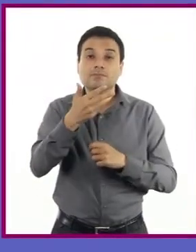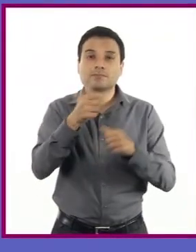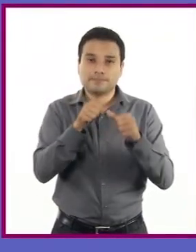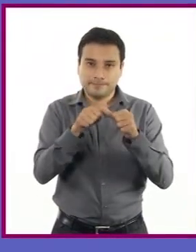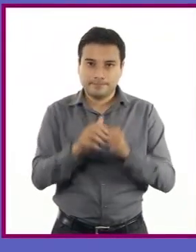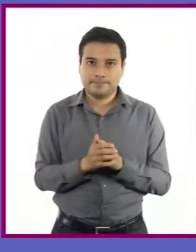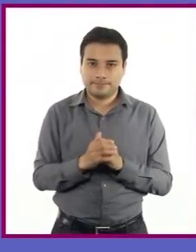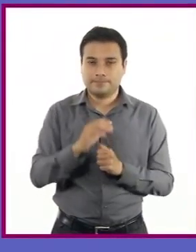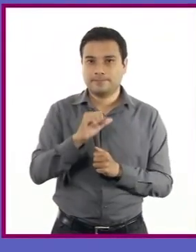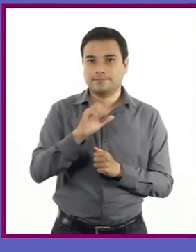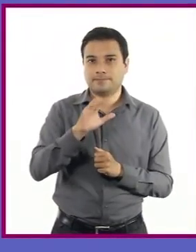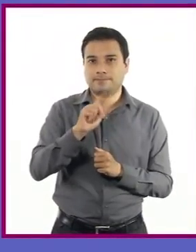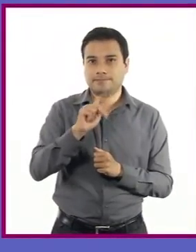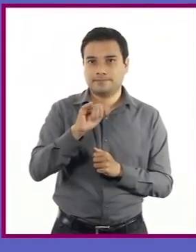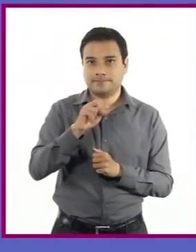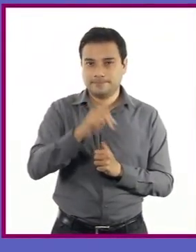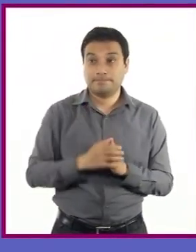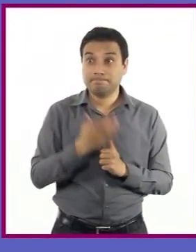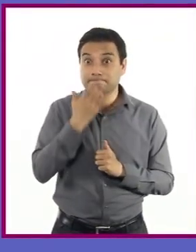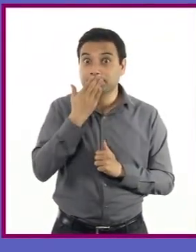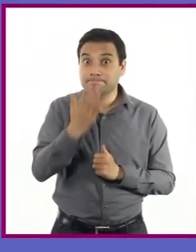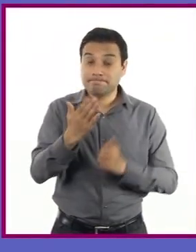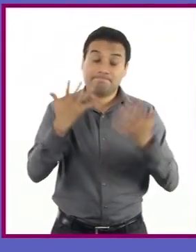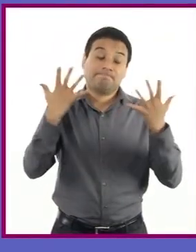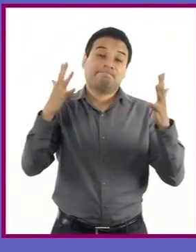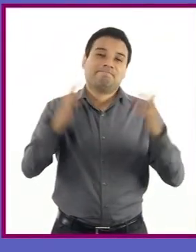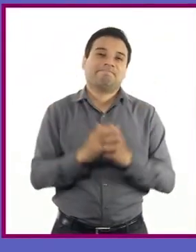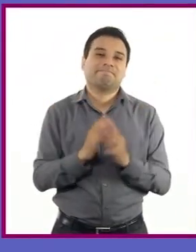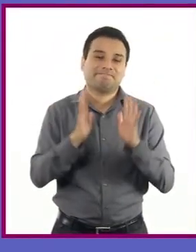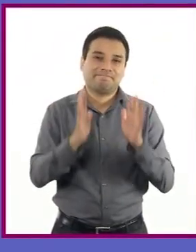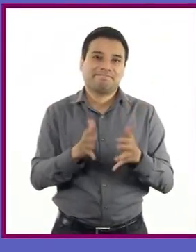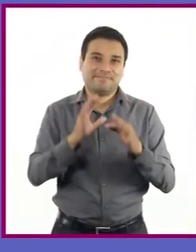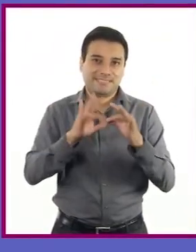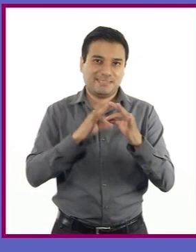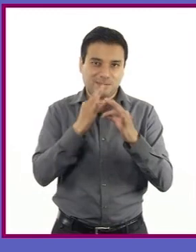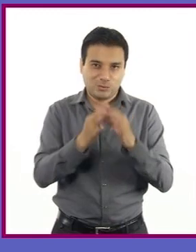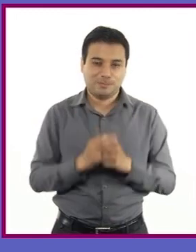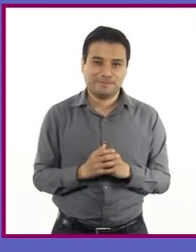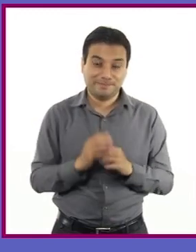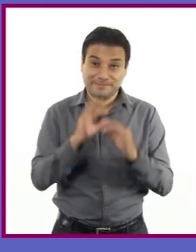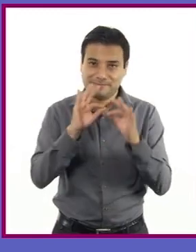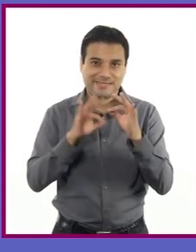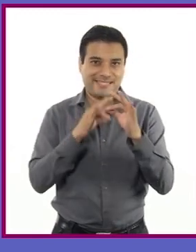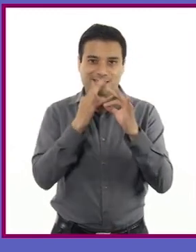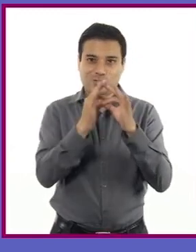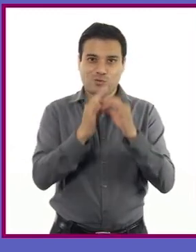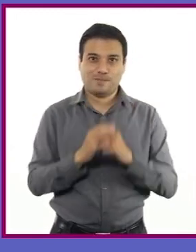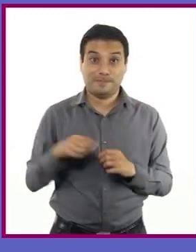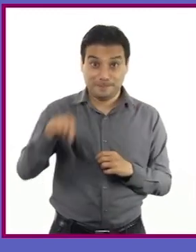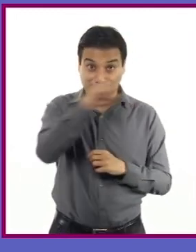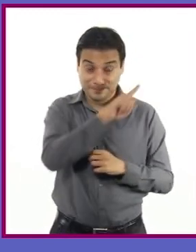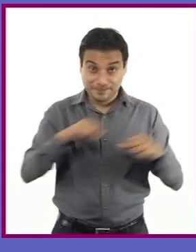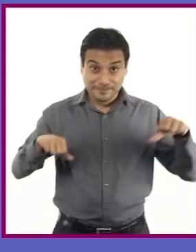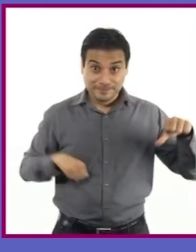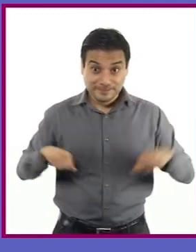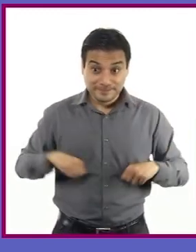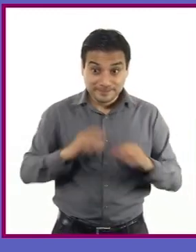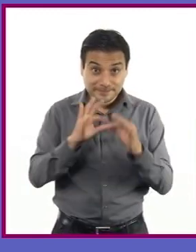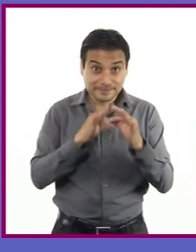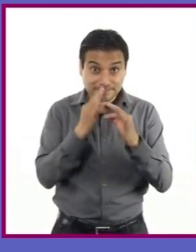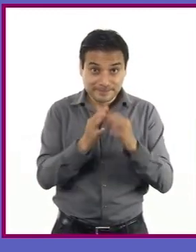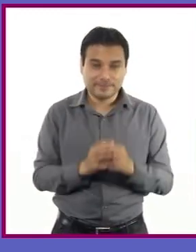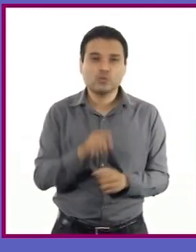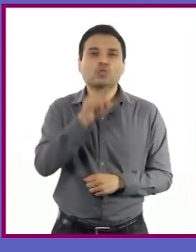Acepción. ¡Bravo! Quedó completado nuestro crucigrama. ¿Listos para el reto? Con su